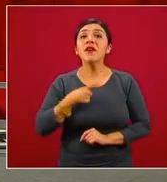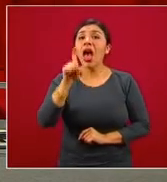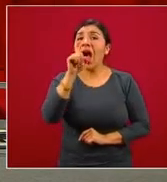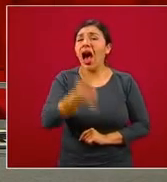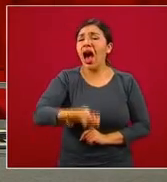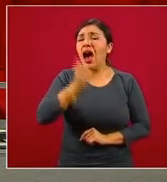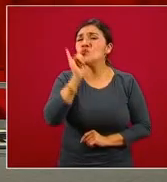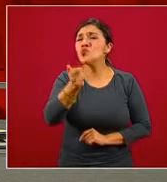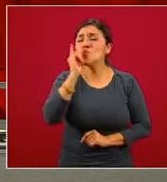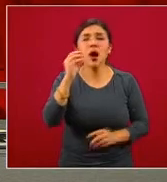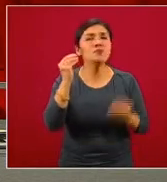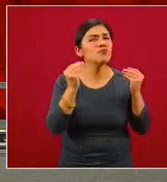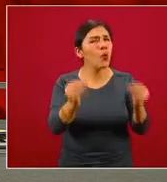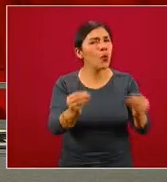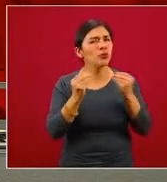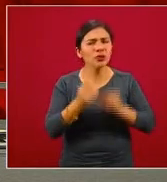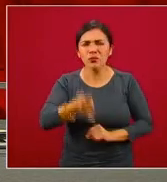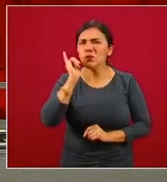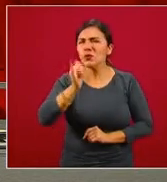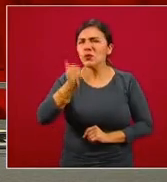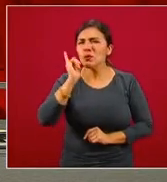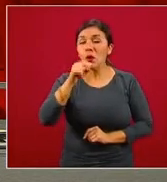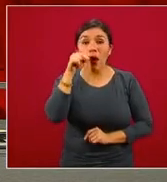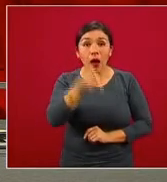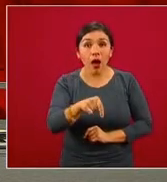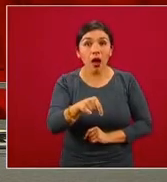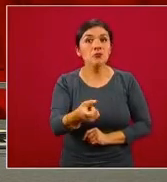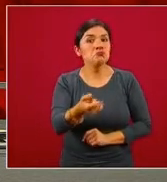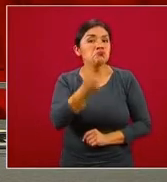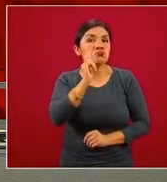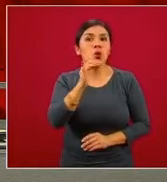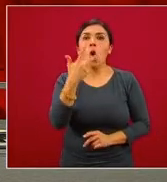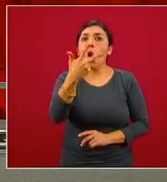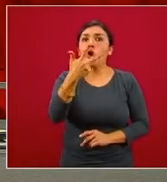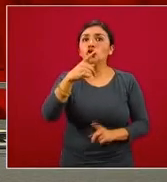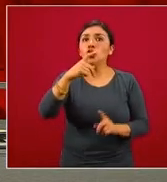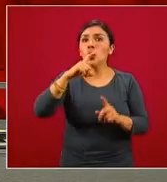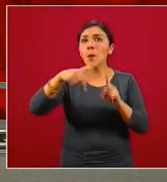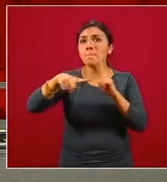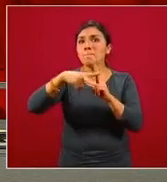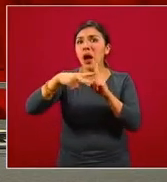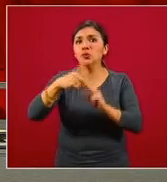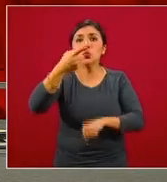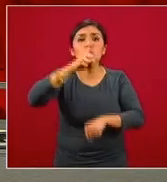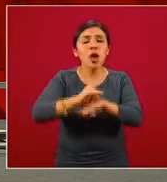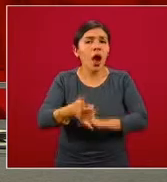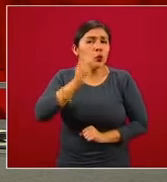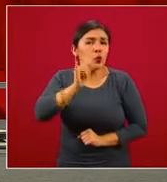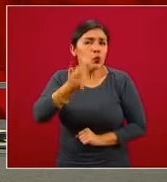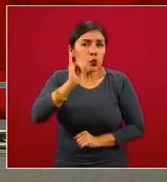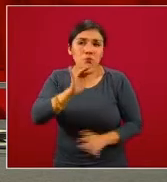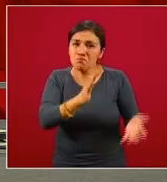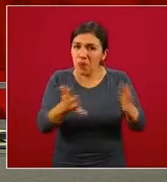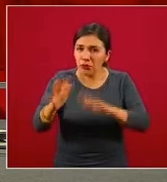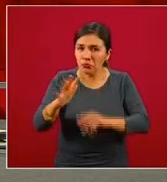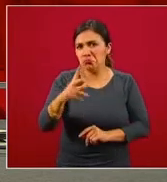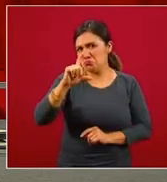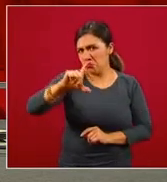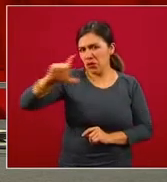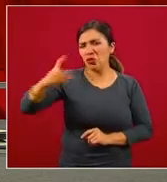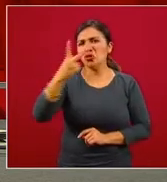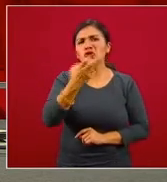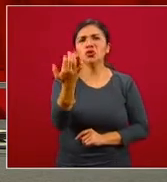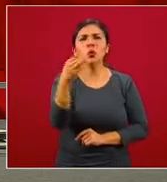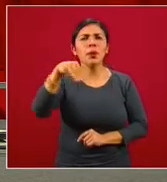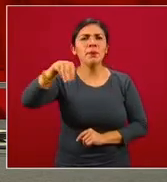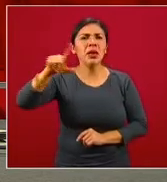hidratados. We Muy need to hidratados. stay Esto very quiere decir tomar al hydrated, menos 8 vasos de agua al día, at vasos de least 250 mililitros, es